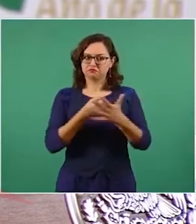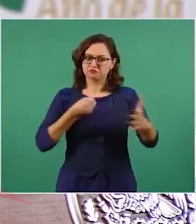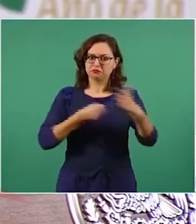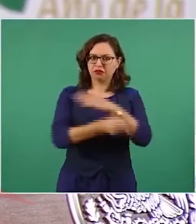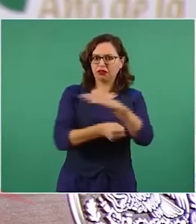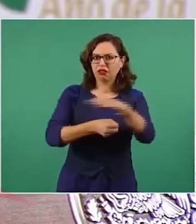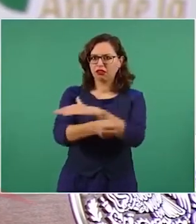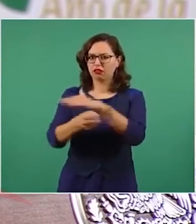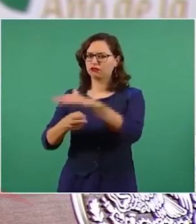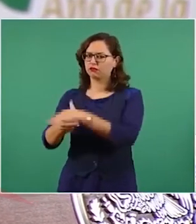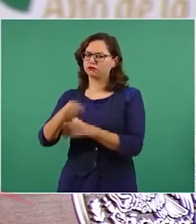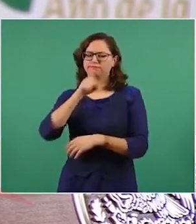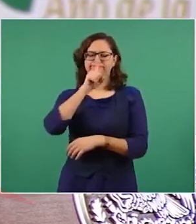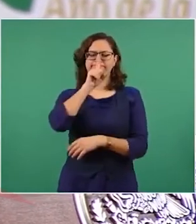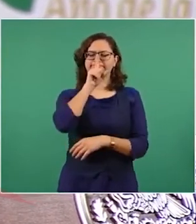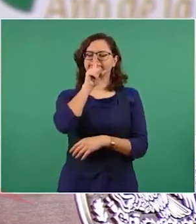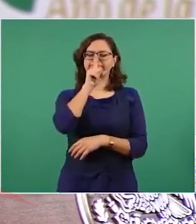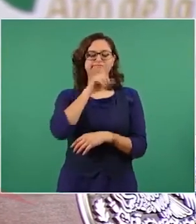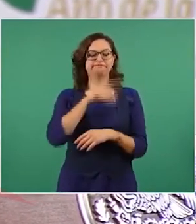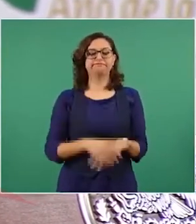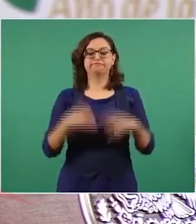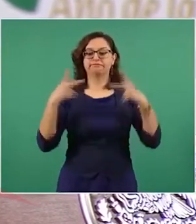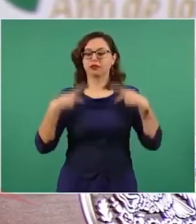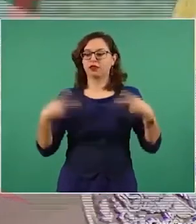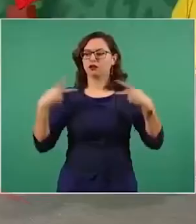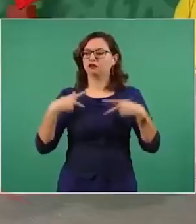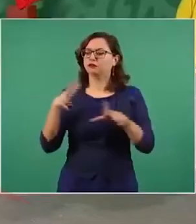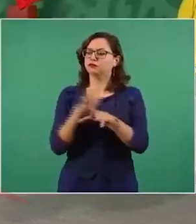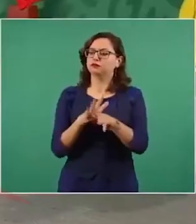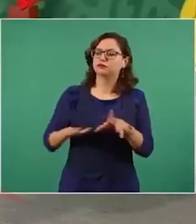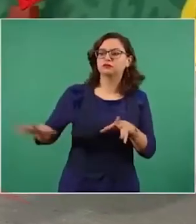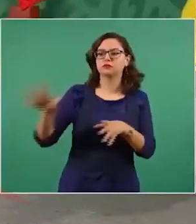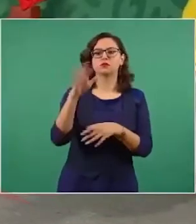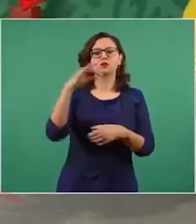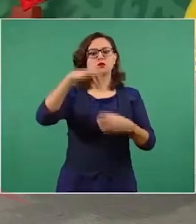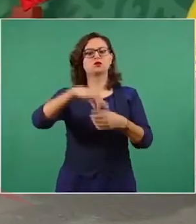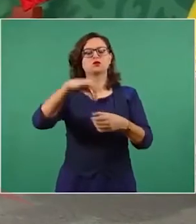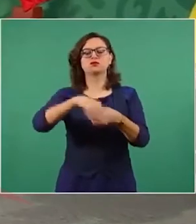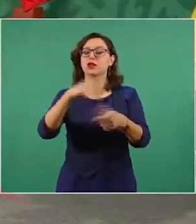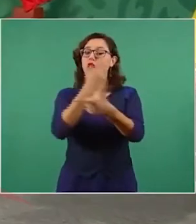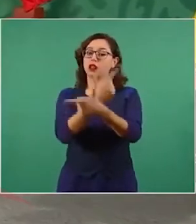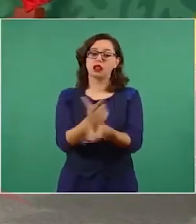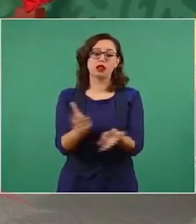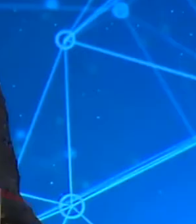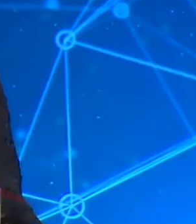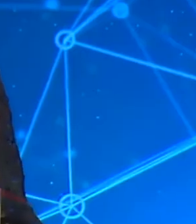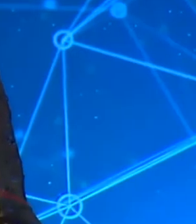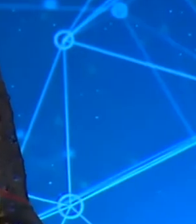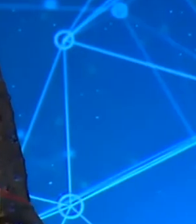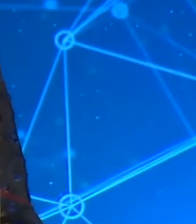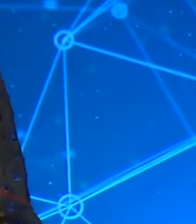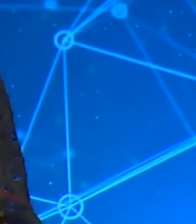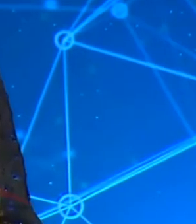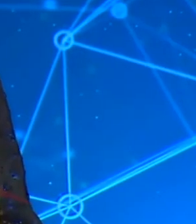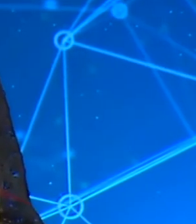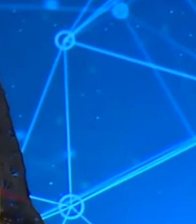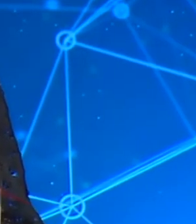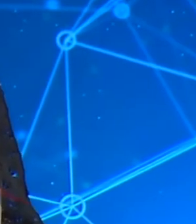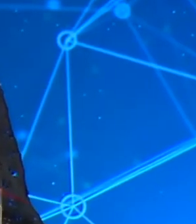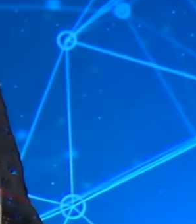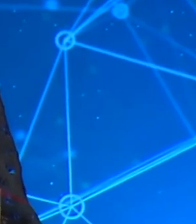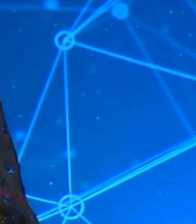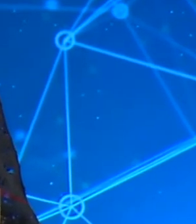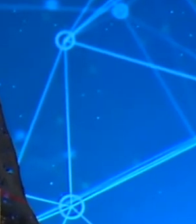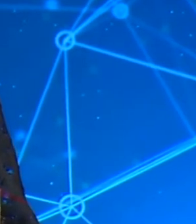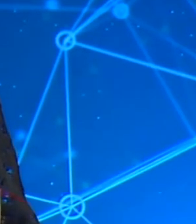sea el pueblo el que de manera libre decida sobre las elecciones. Además de López Obrador, también